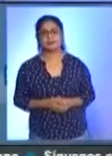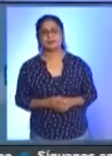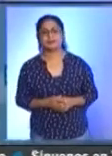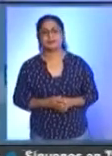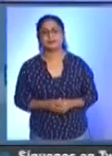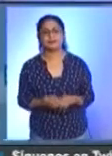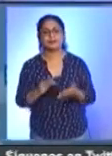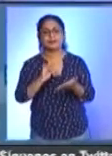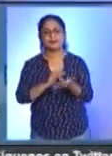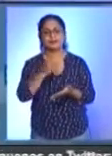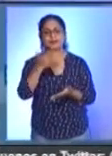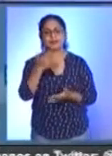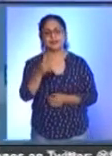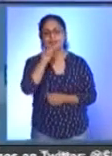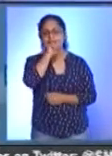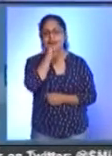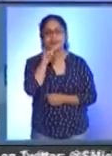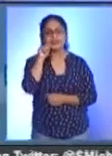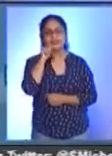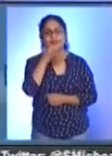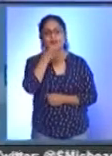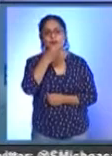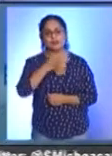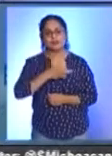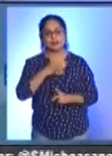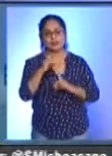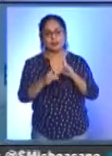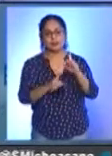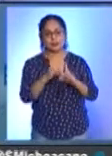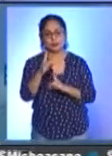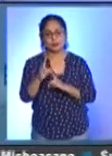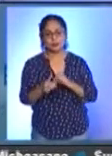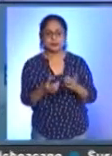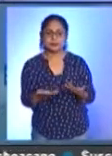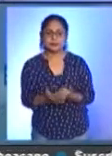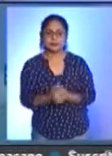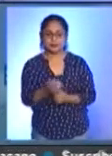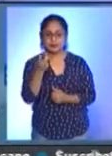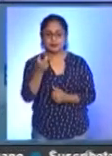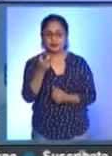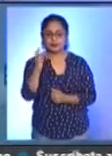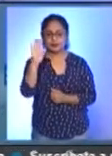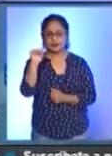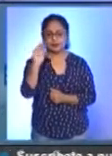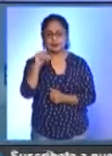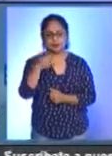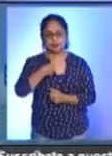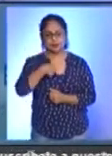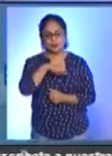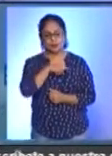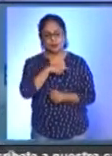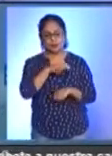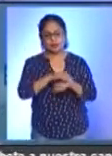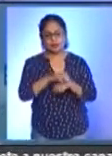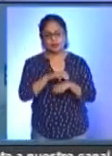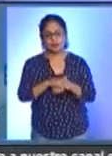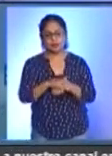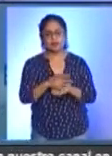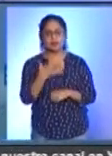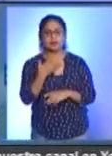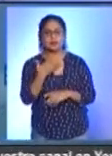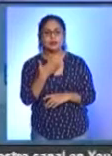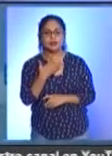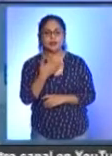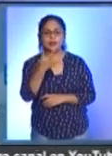Gracias Adriana por la información deportiva y con esta nos despedimos de nuestros amigos paisanos que nos